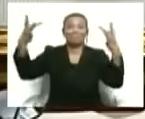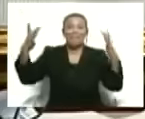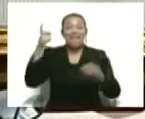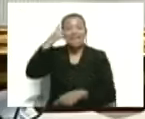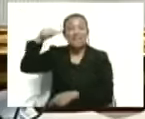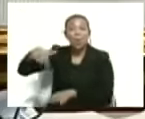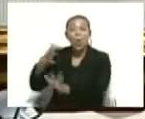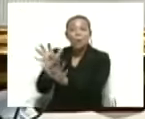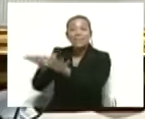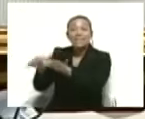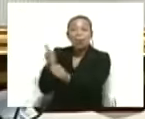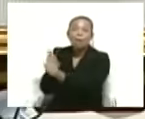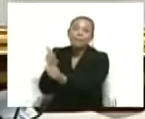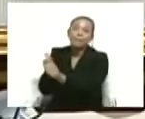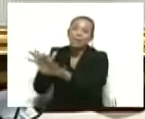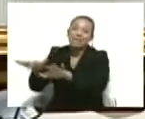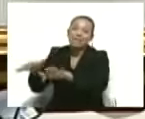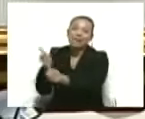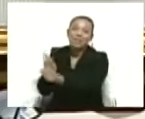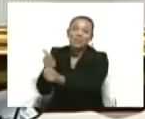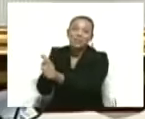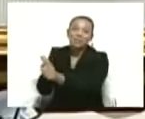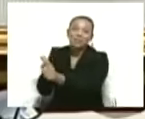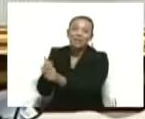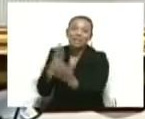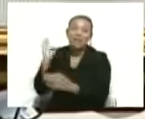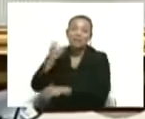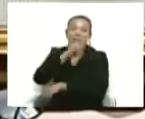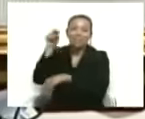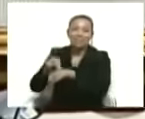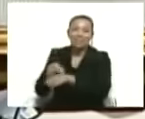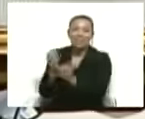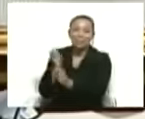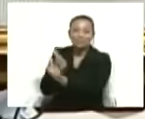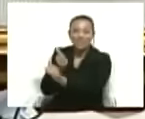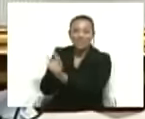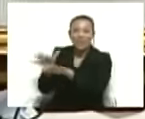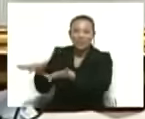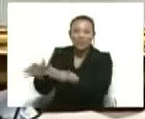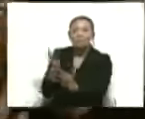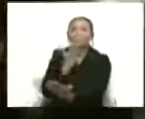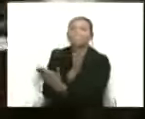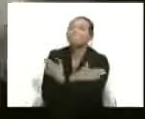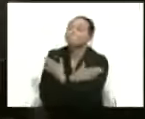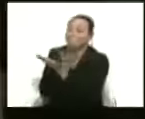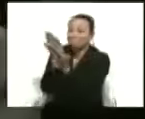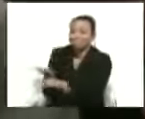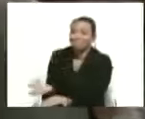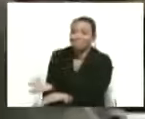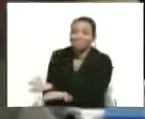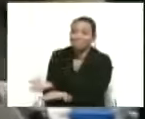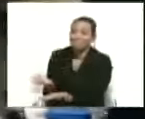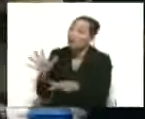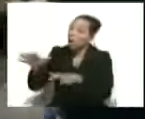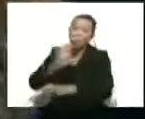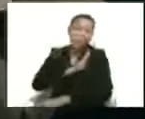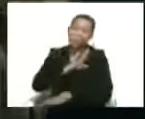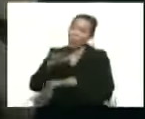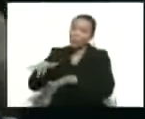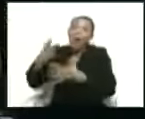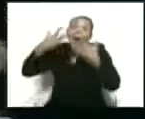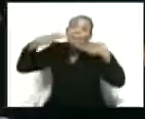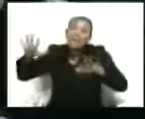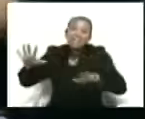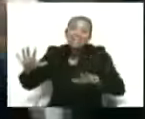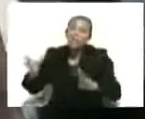de hoy como secretario accidental de la Asamblea Nacional de la República Bolivariana de Venezuela, a pesar de no